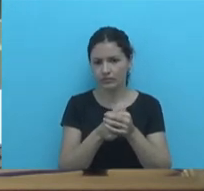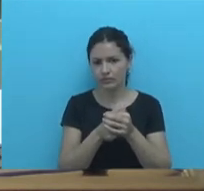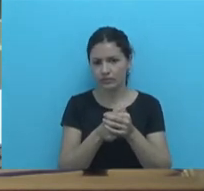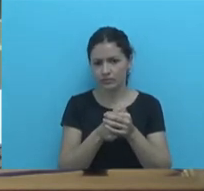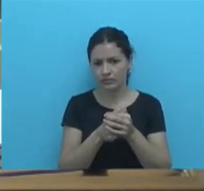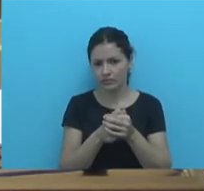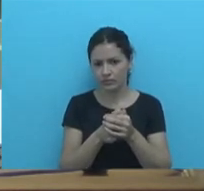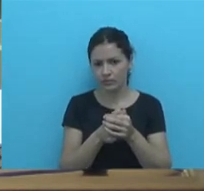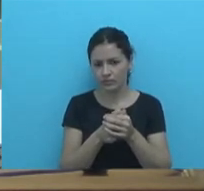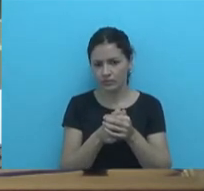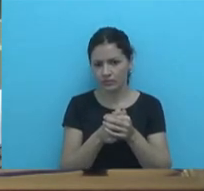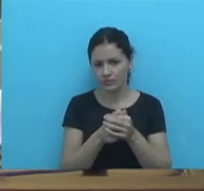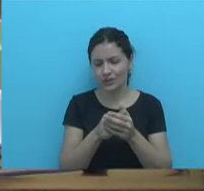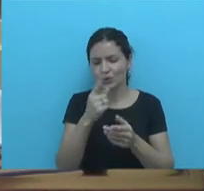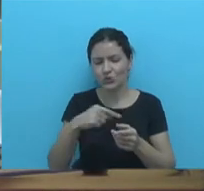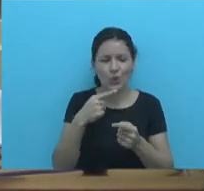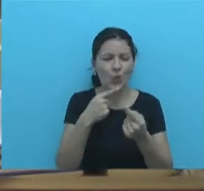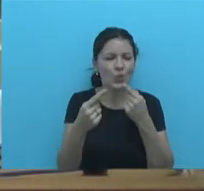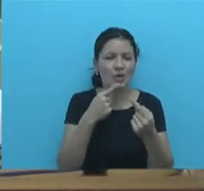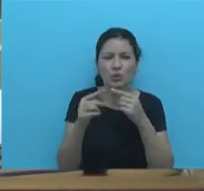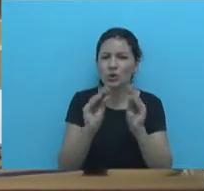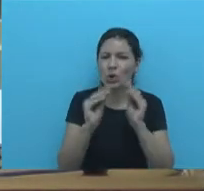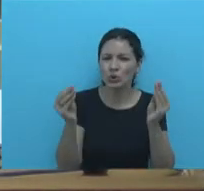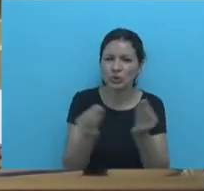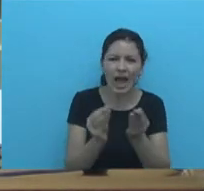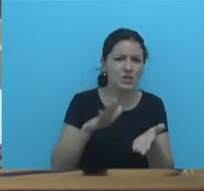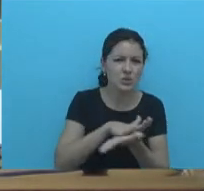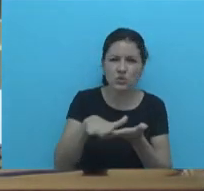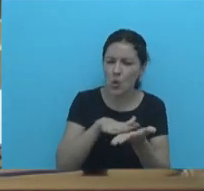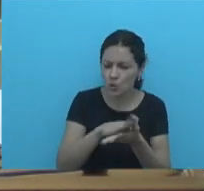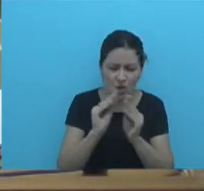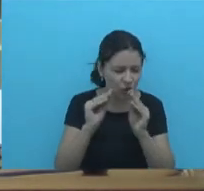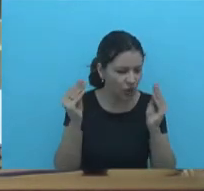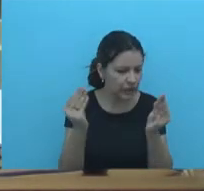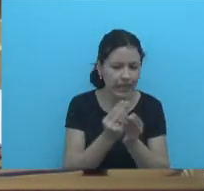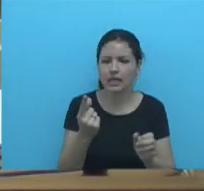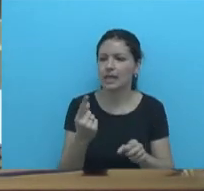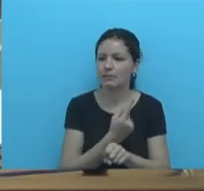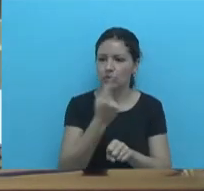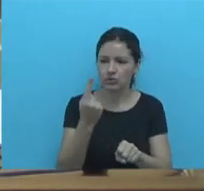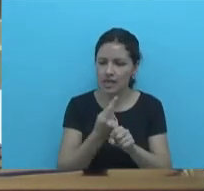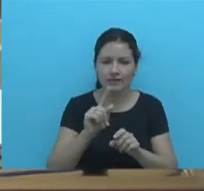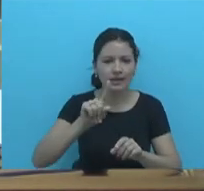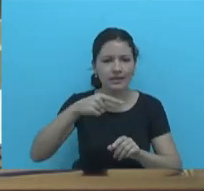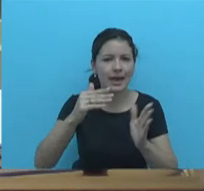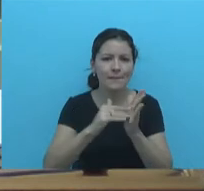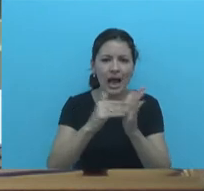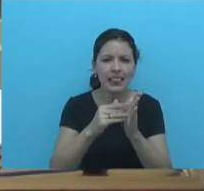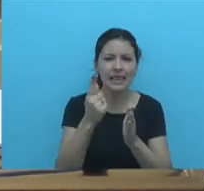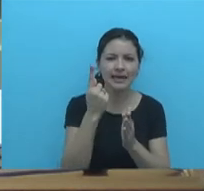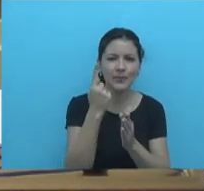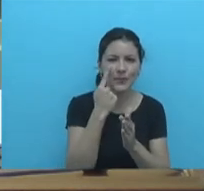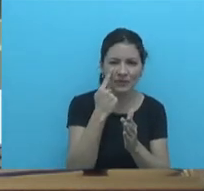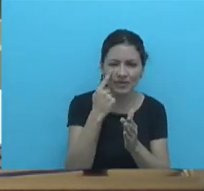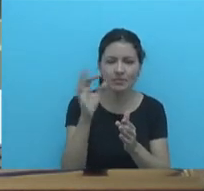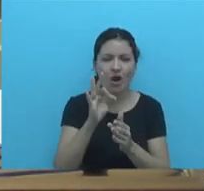su totalidad. Nosotros podemos dar un marco después que adhiera cada comuna y municipio según su